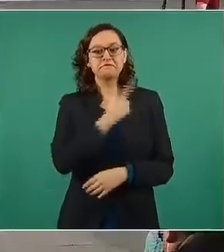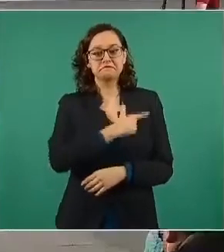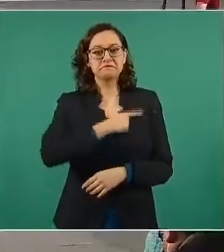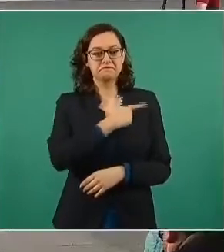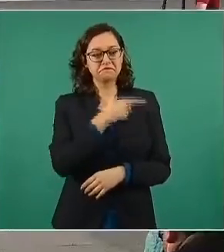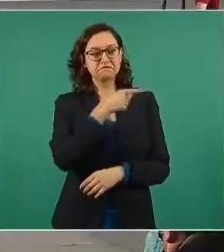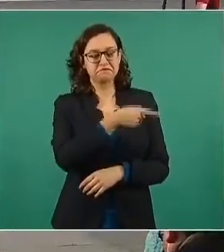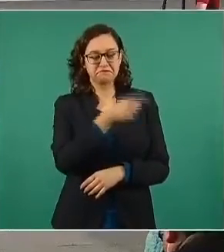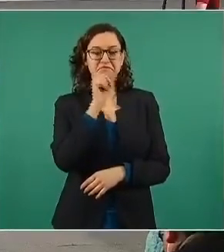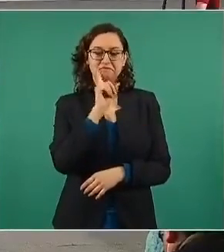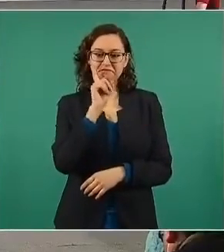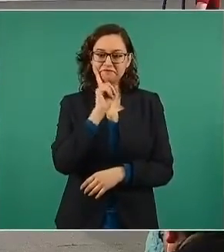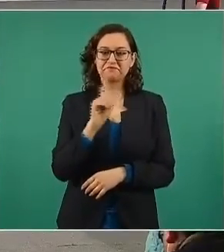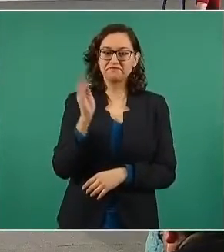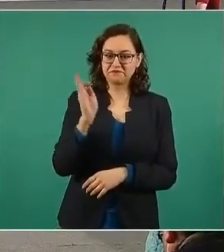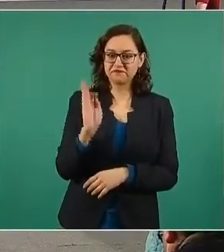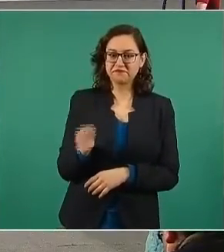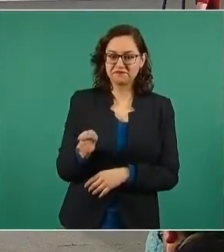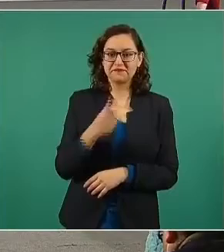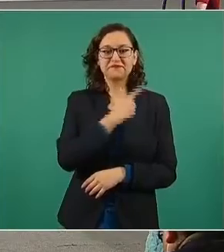aceptado,